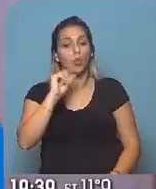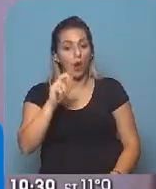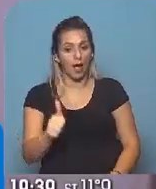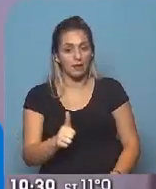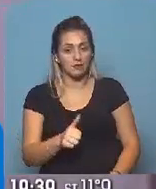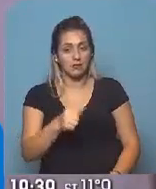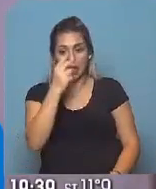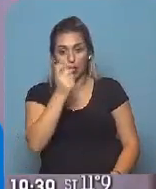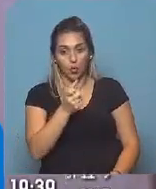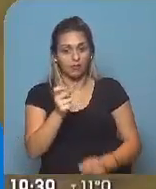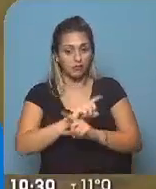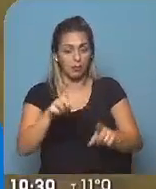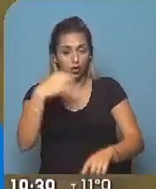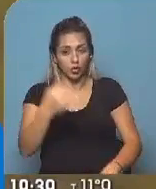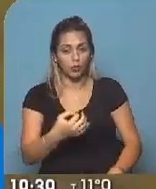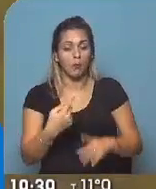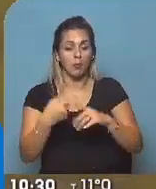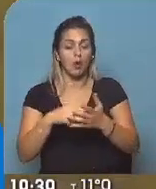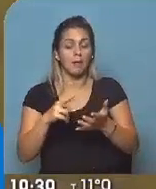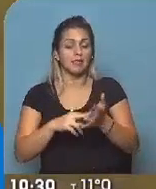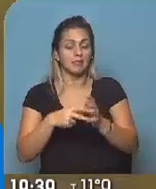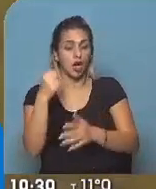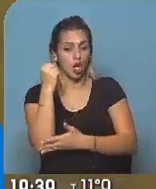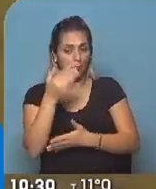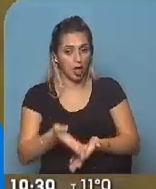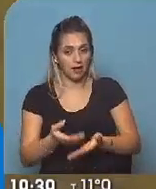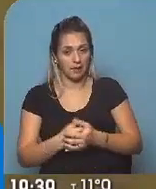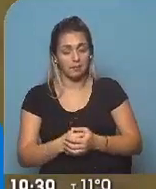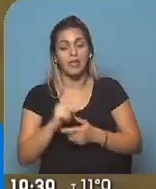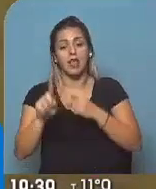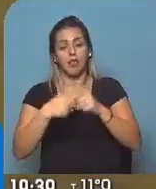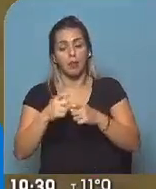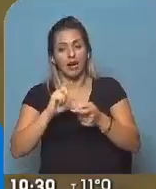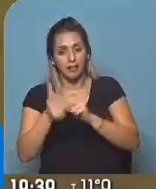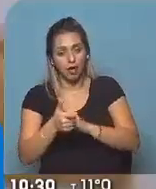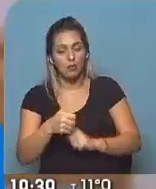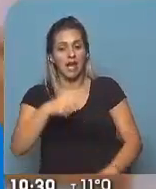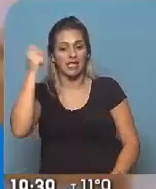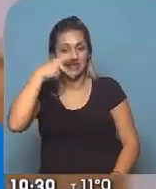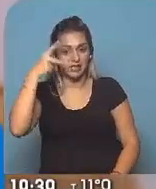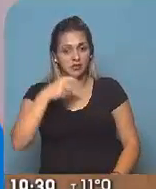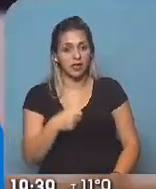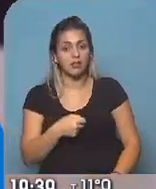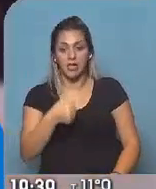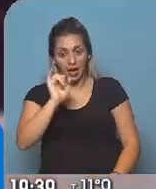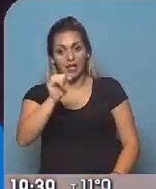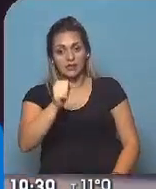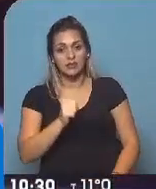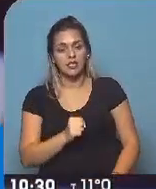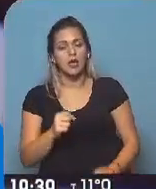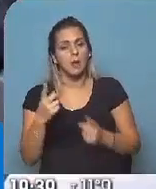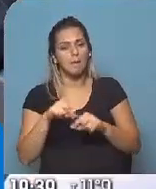pudo llevar a cabo por la crisis económica del país. Después vinieron las reformas de la administración Kirchner, que se hicieron. El tema